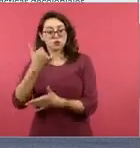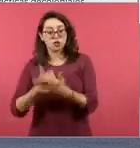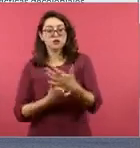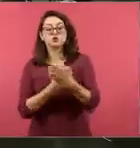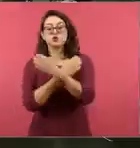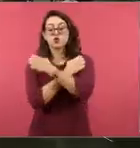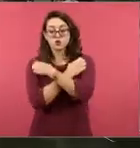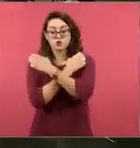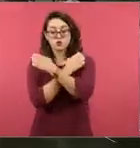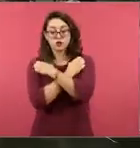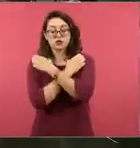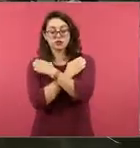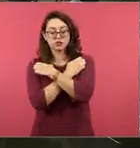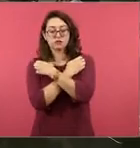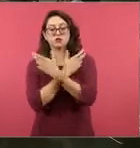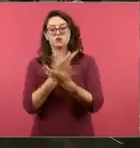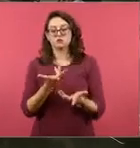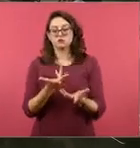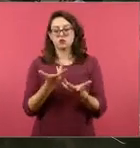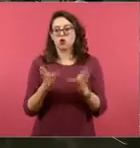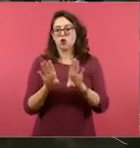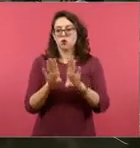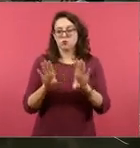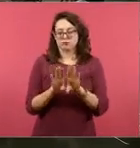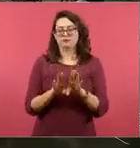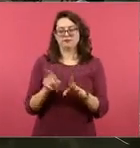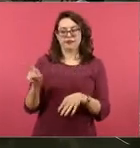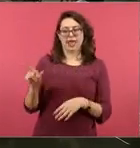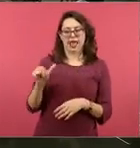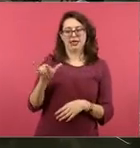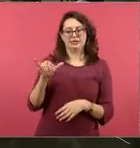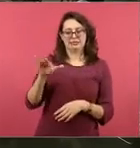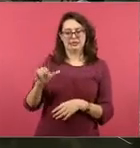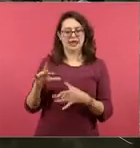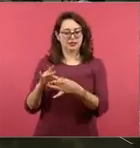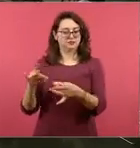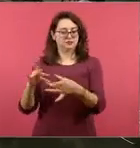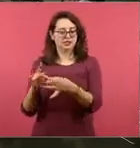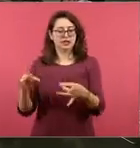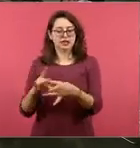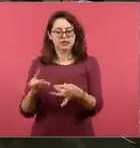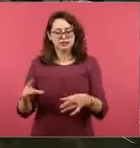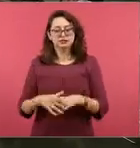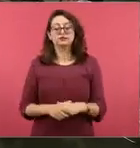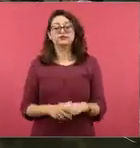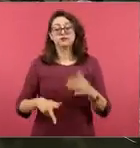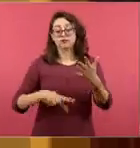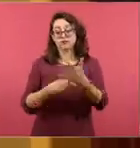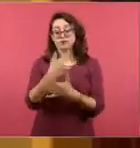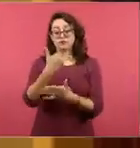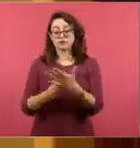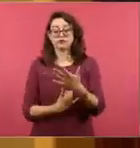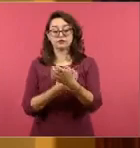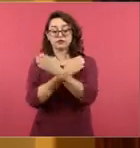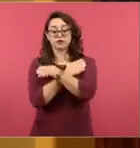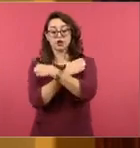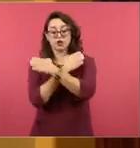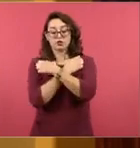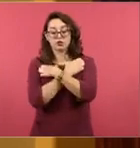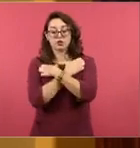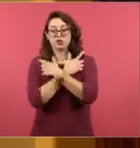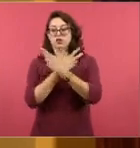el siguiente material del cual nos va a hablar la maestra Alicia, cómo poder vincular los proyectos educativos y la